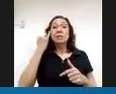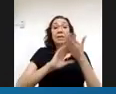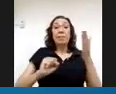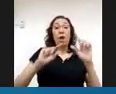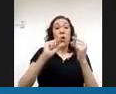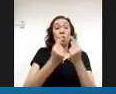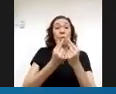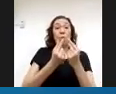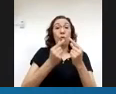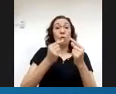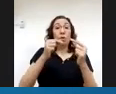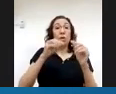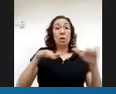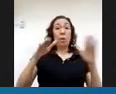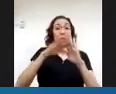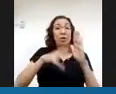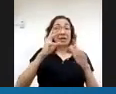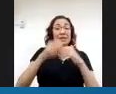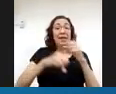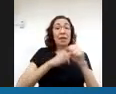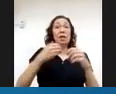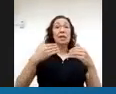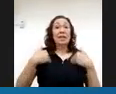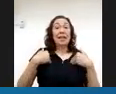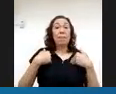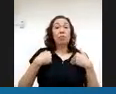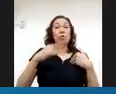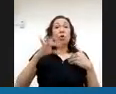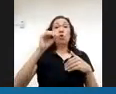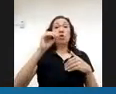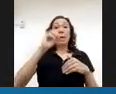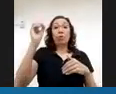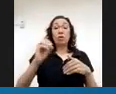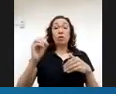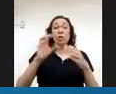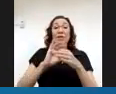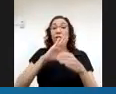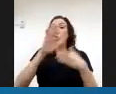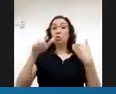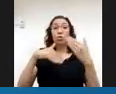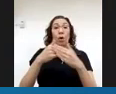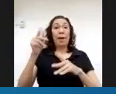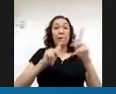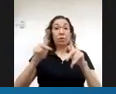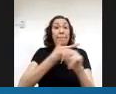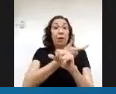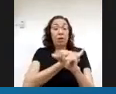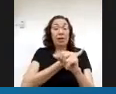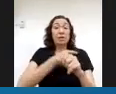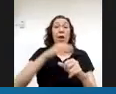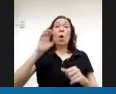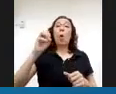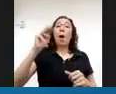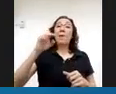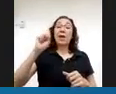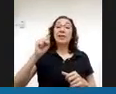grupo, tenemos ya un 80% de la cobertura. La OMS ha